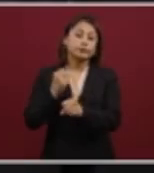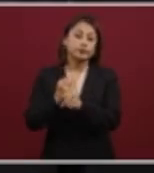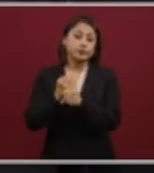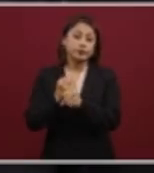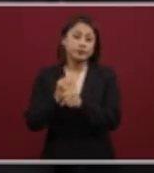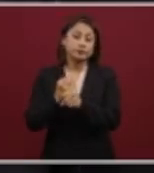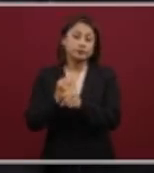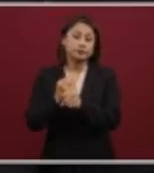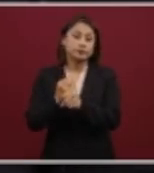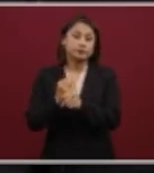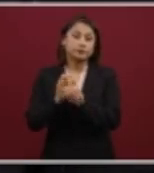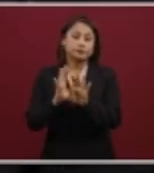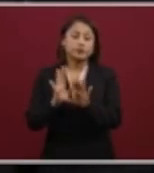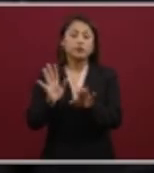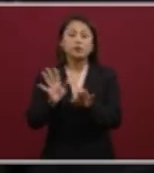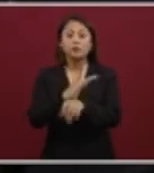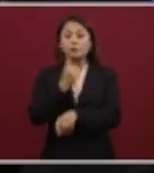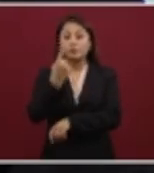porque